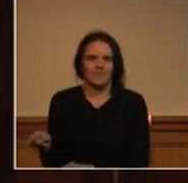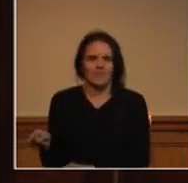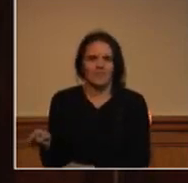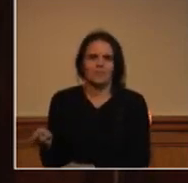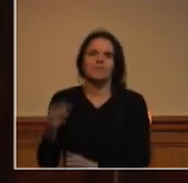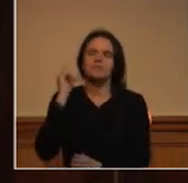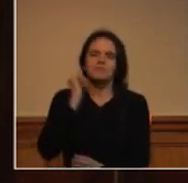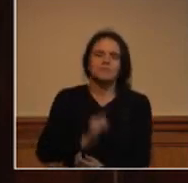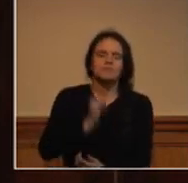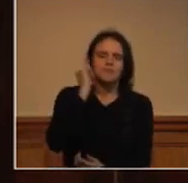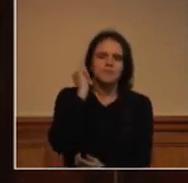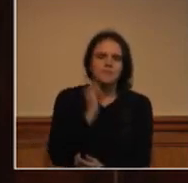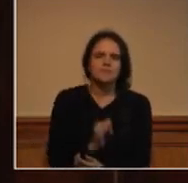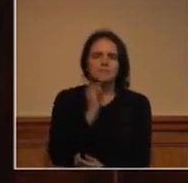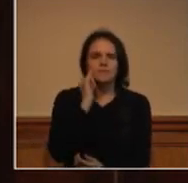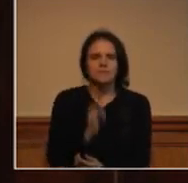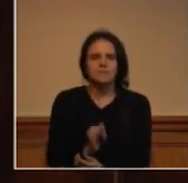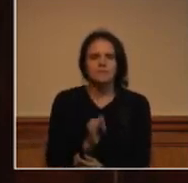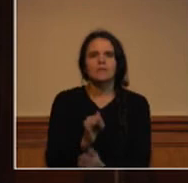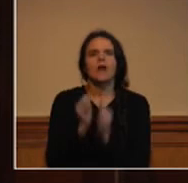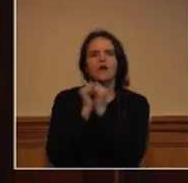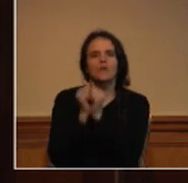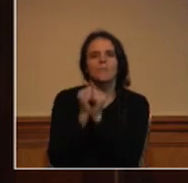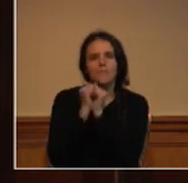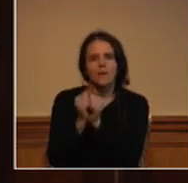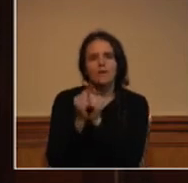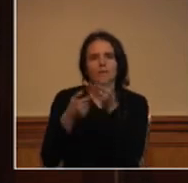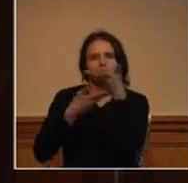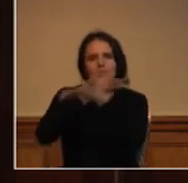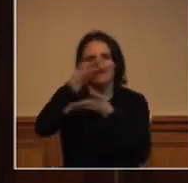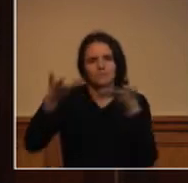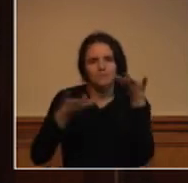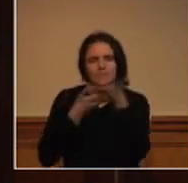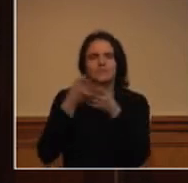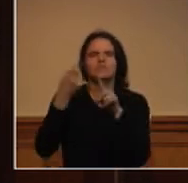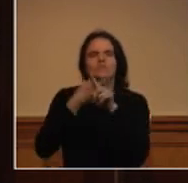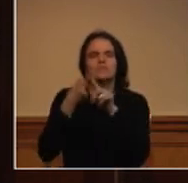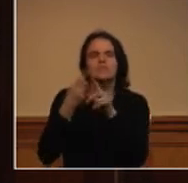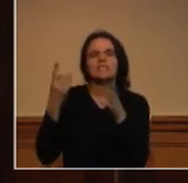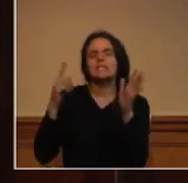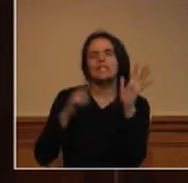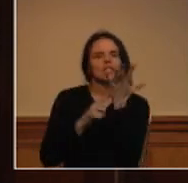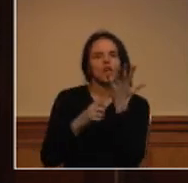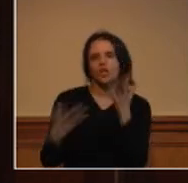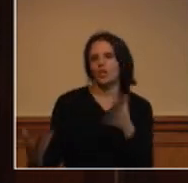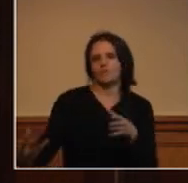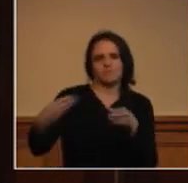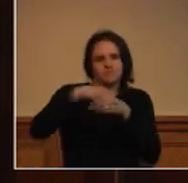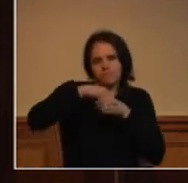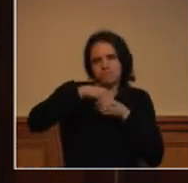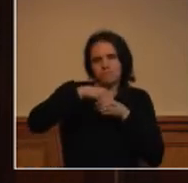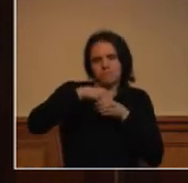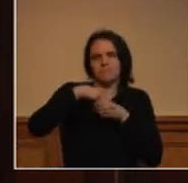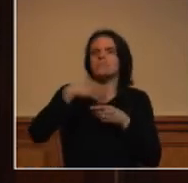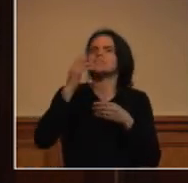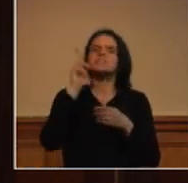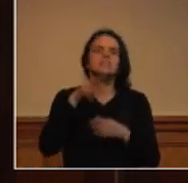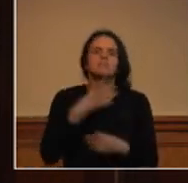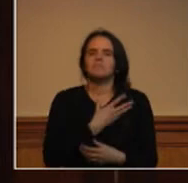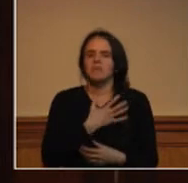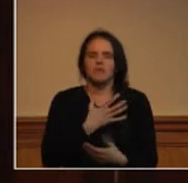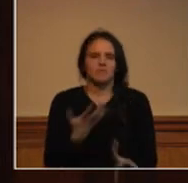Acompañen siempre, conversen e incorporen la tecnología sin miedo, una incorporación responsable y